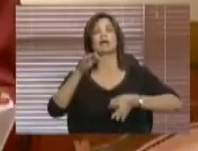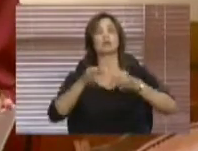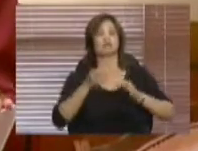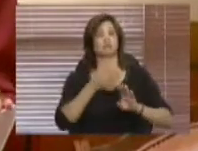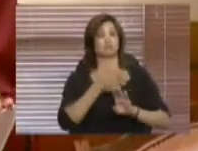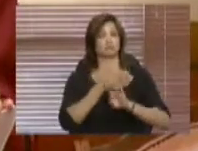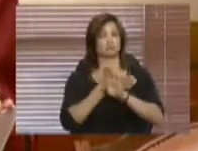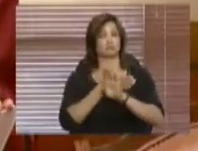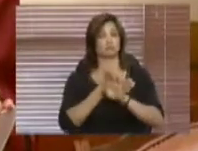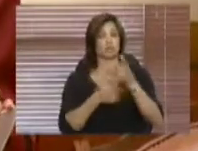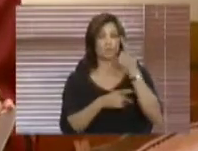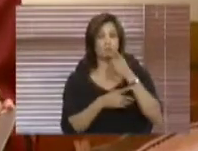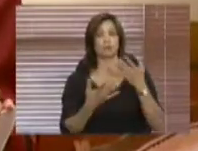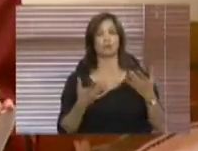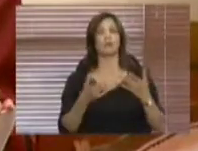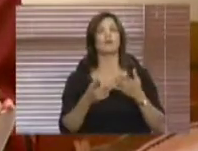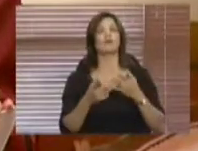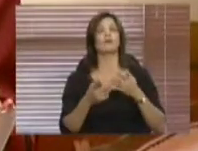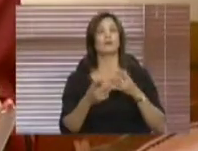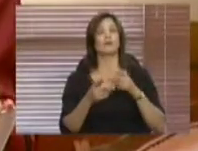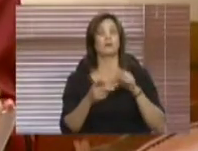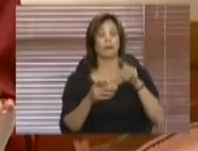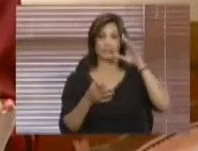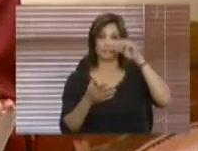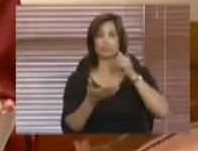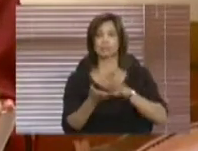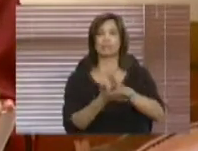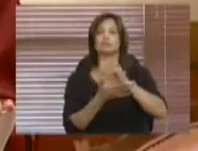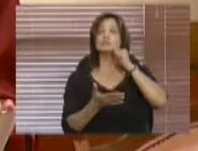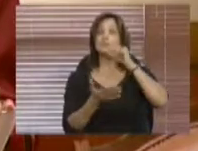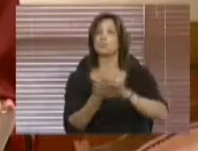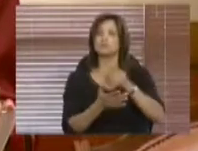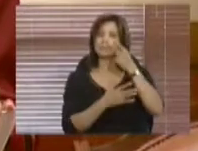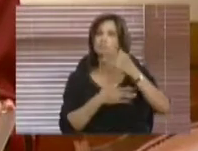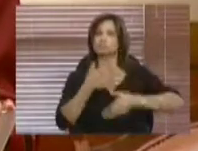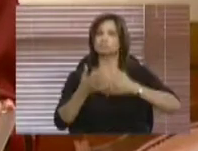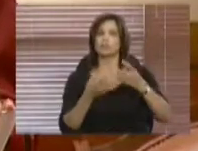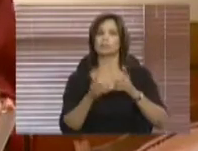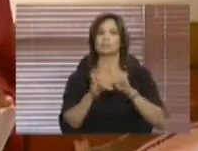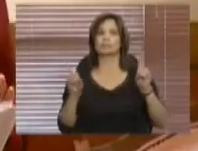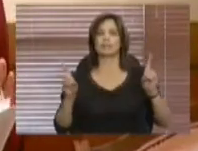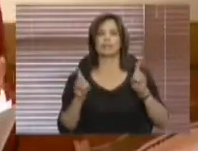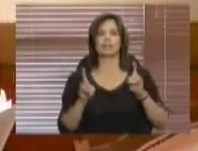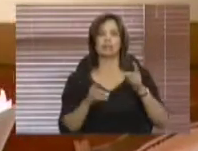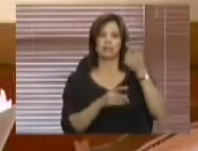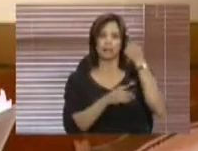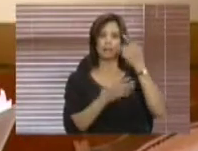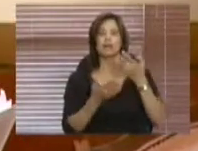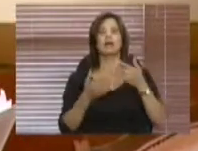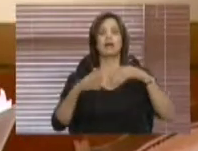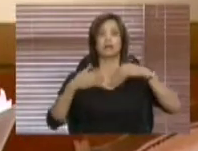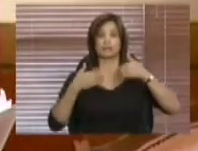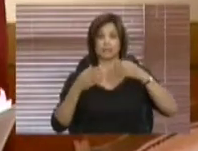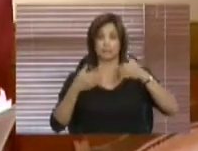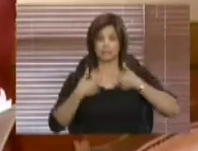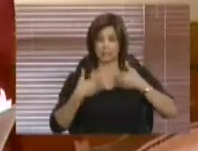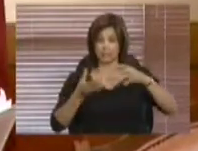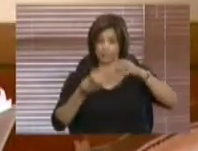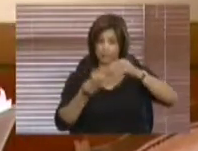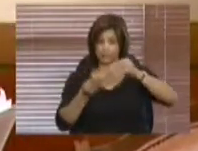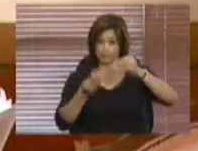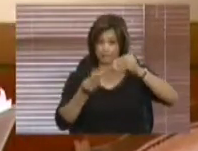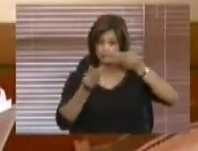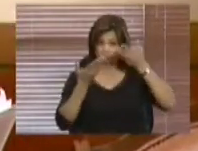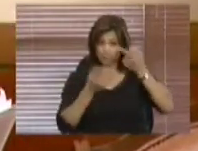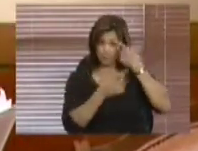amparo que tuteló el derecho de la esposa que se encontraba en proceso de divorcio a obtener información sobre